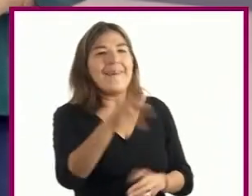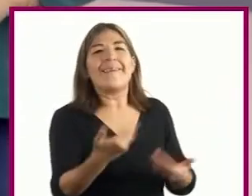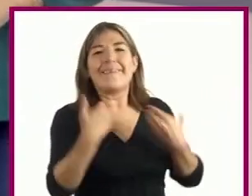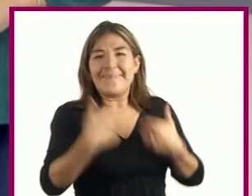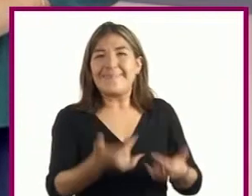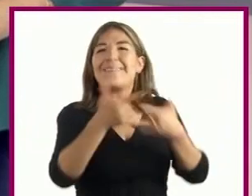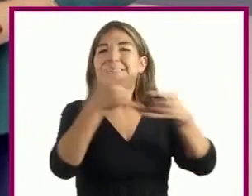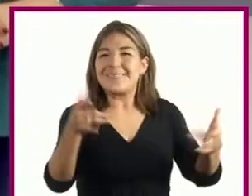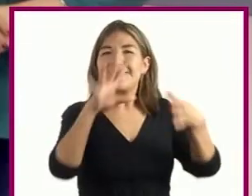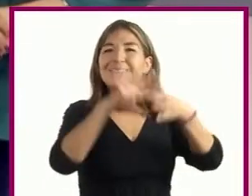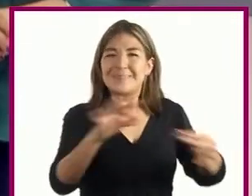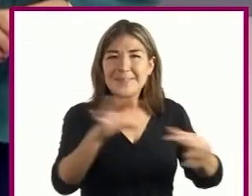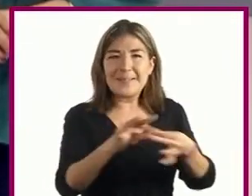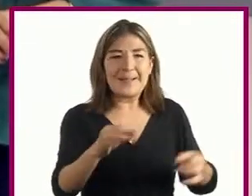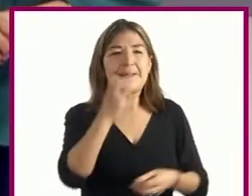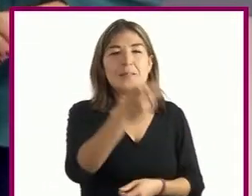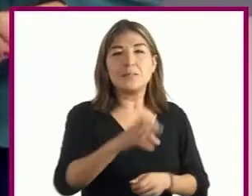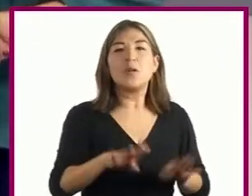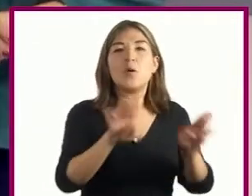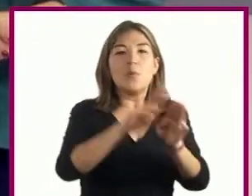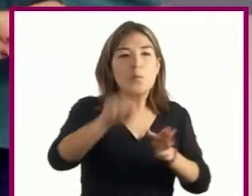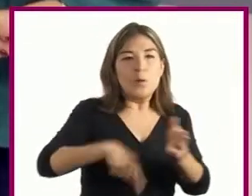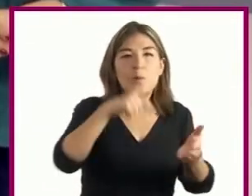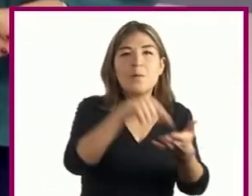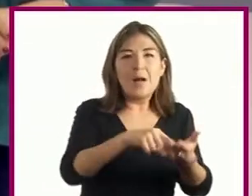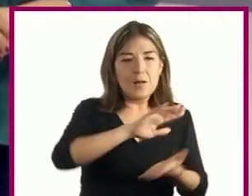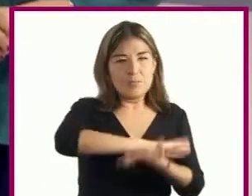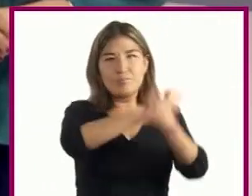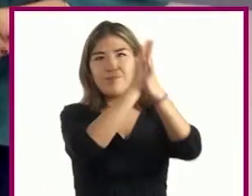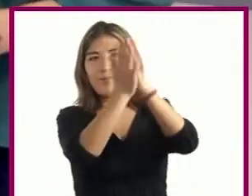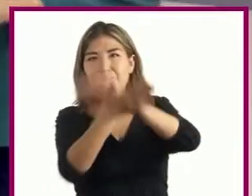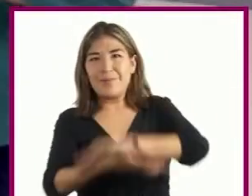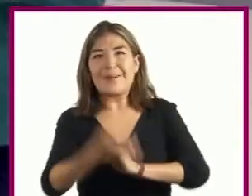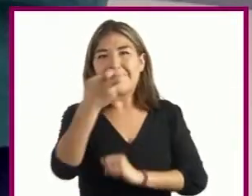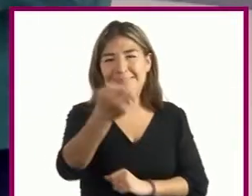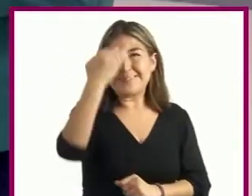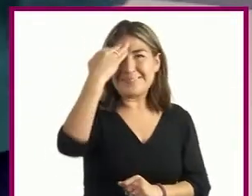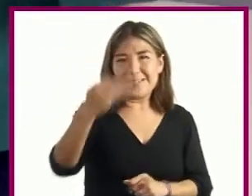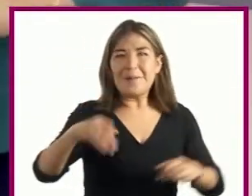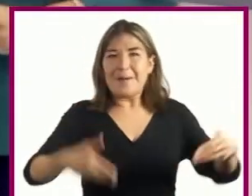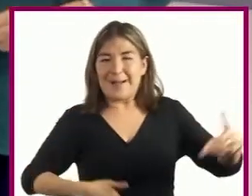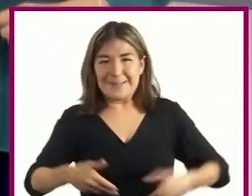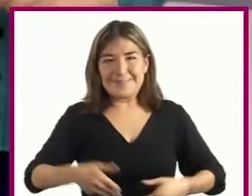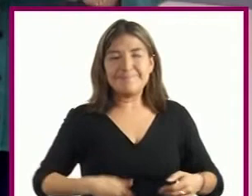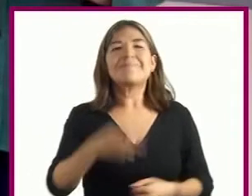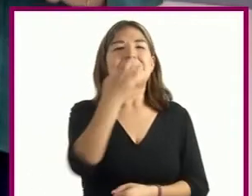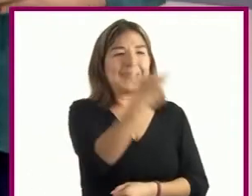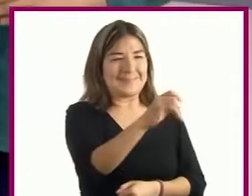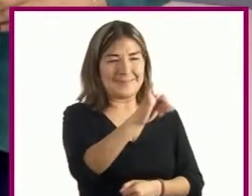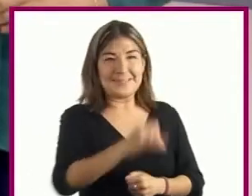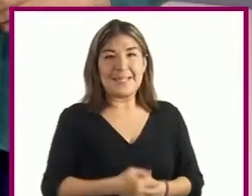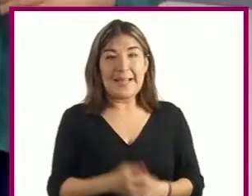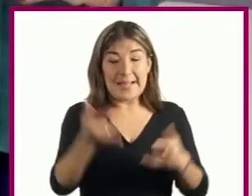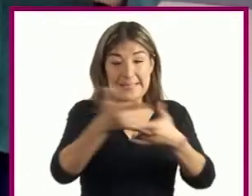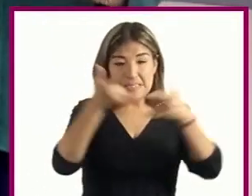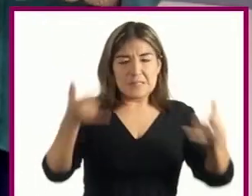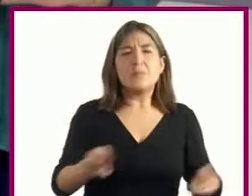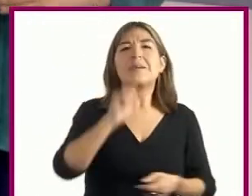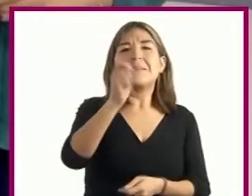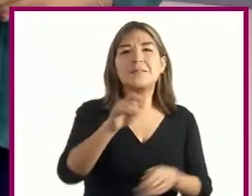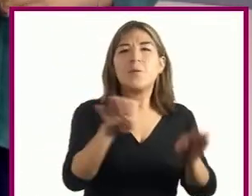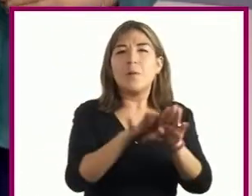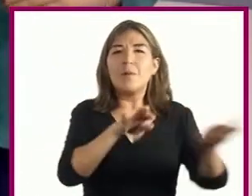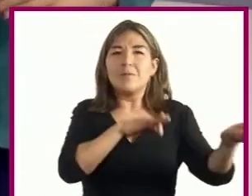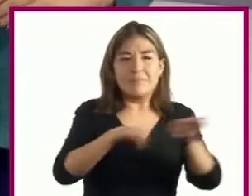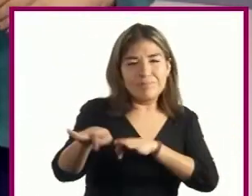la narración. Y es el lugar en que transcurre la acción, ¿no? Exacto. La historieta propone un lugar